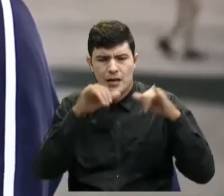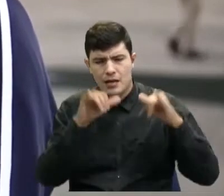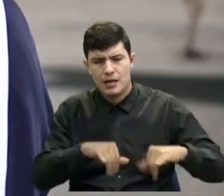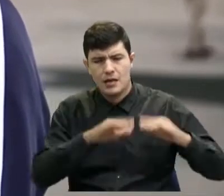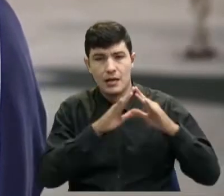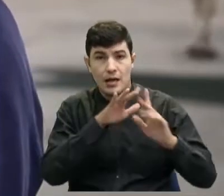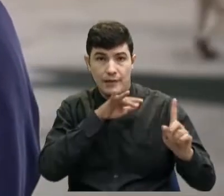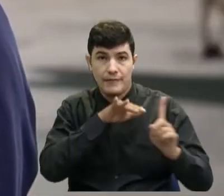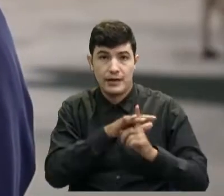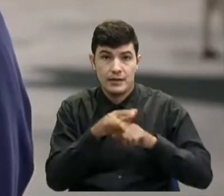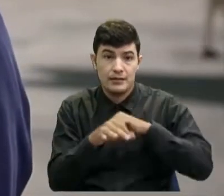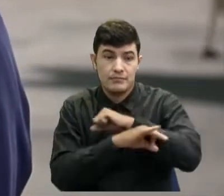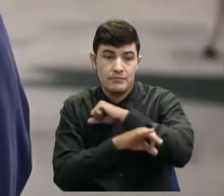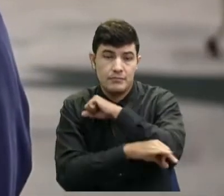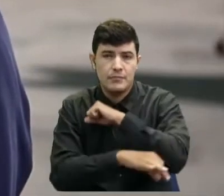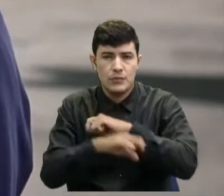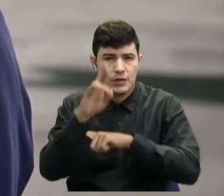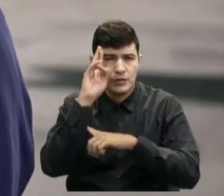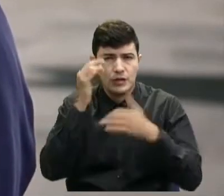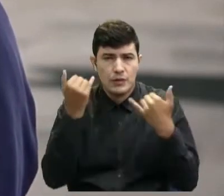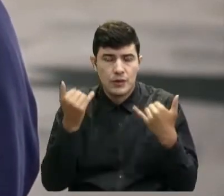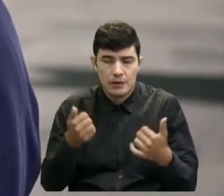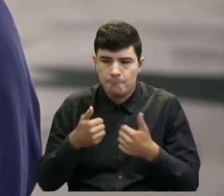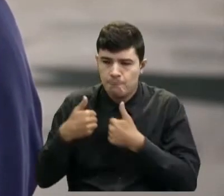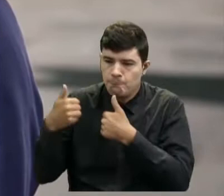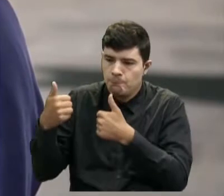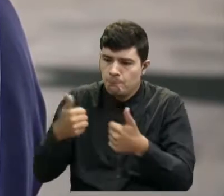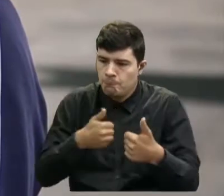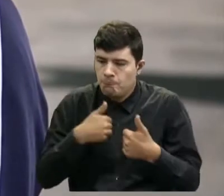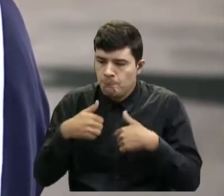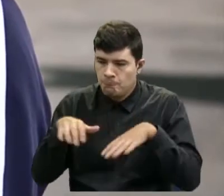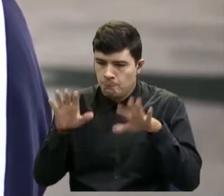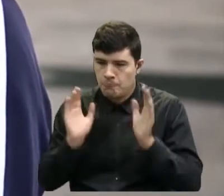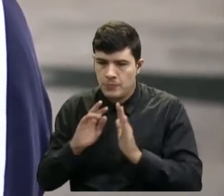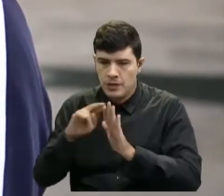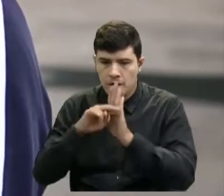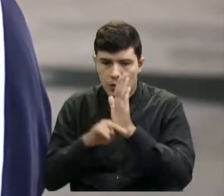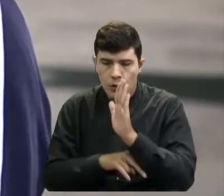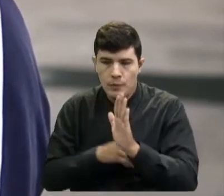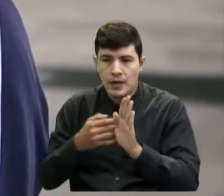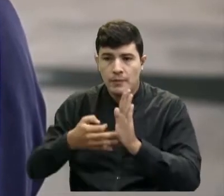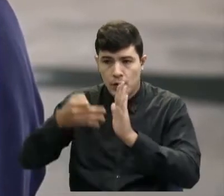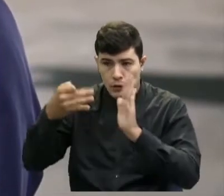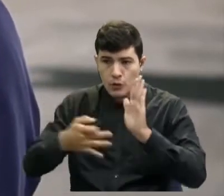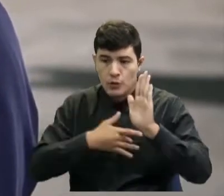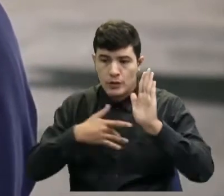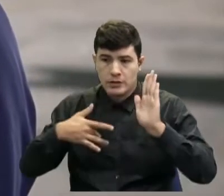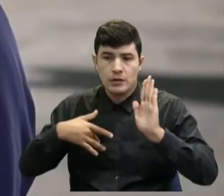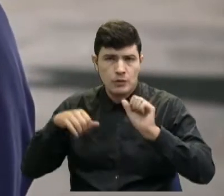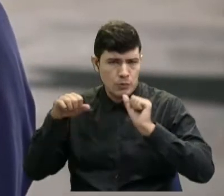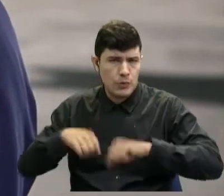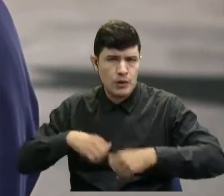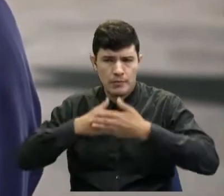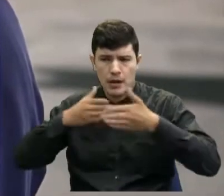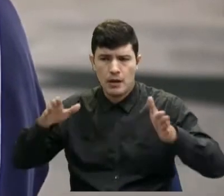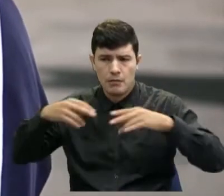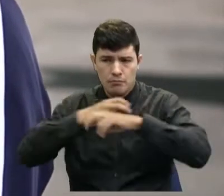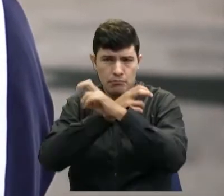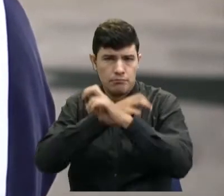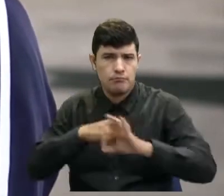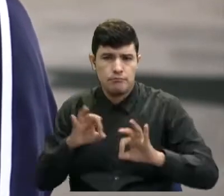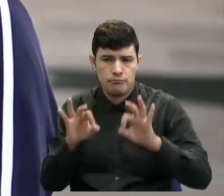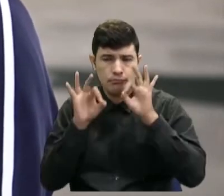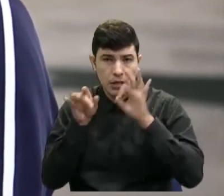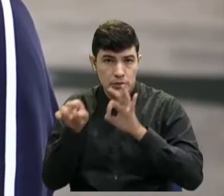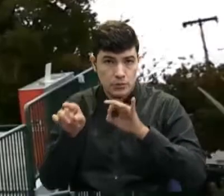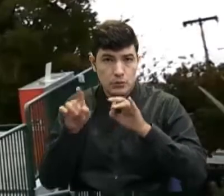ellos les afecta demasiado, entonces es muy bueno que se tengan las medidas correspondientes y reabrir estos sitios que para